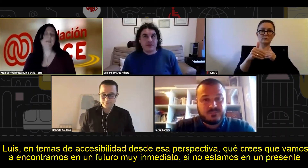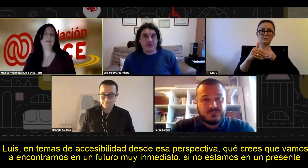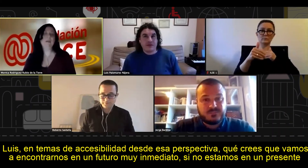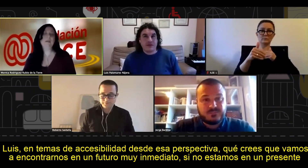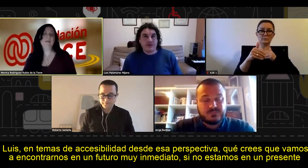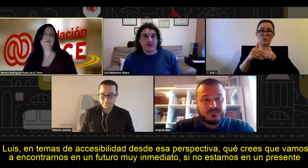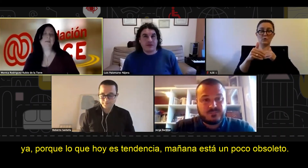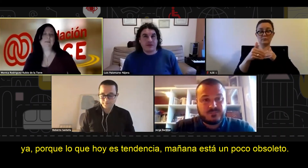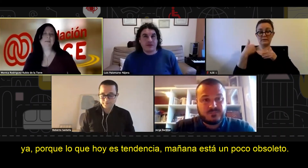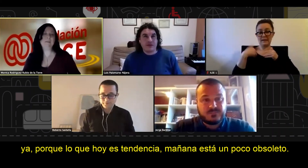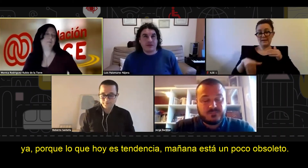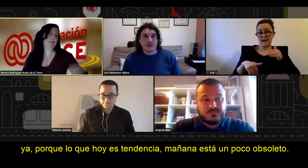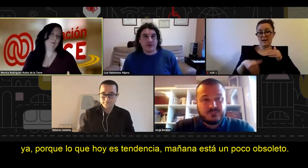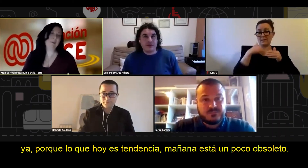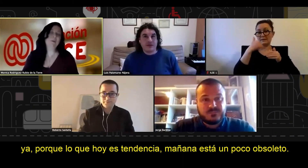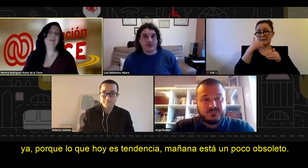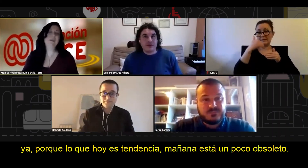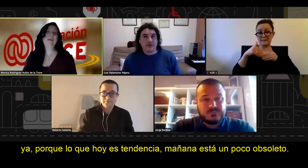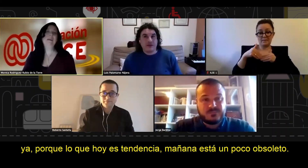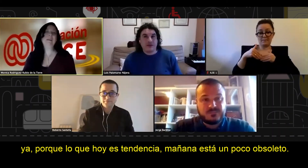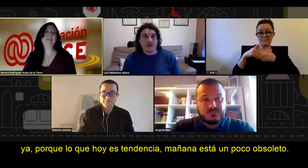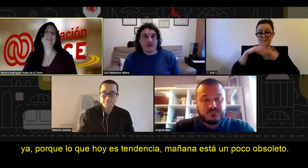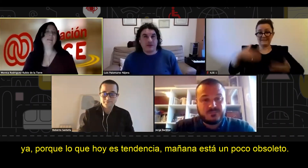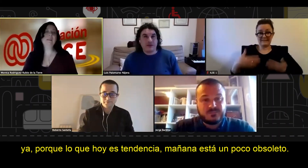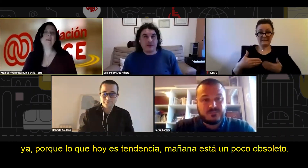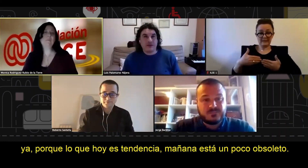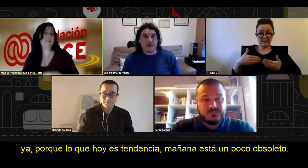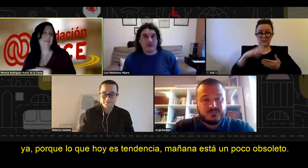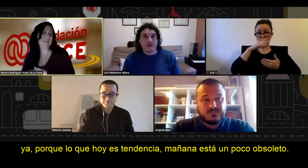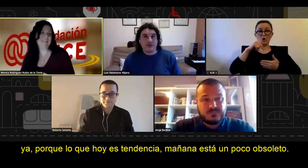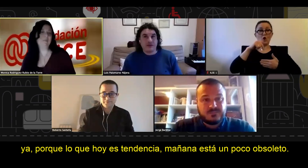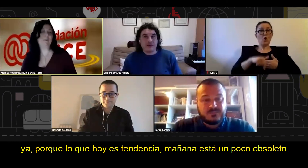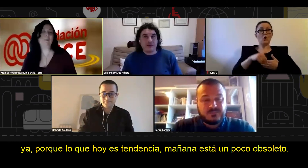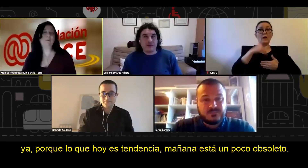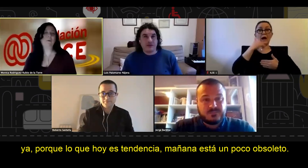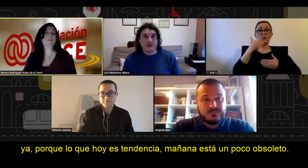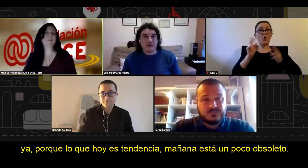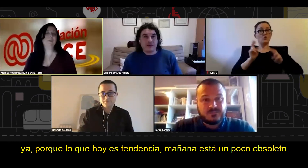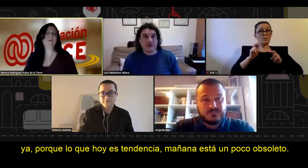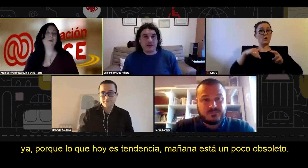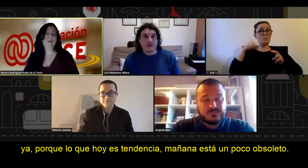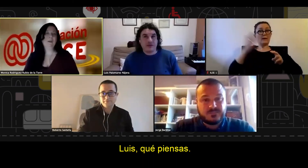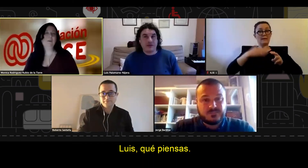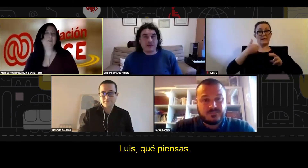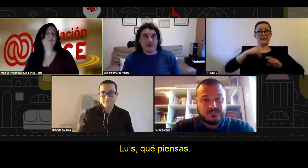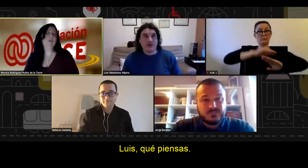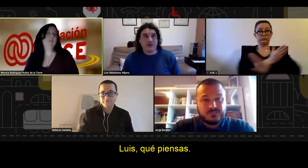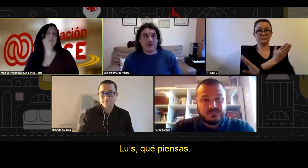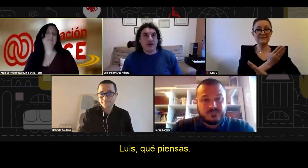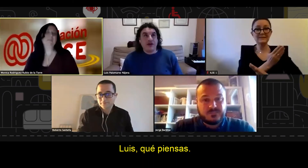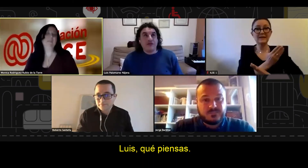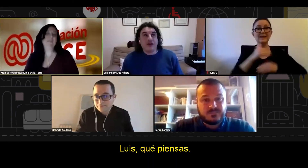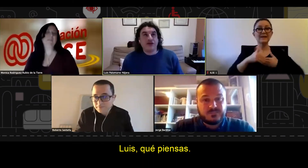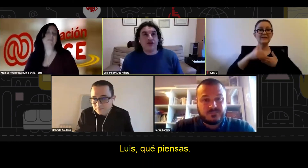ya? Porque lo que hoy es tendencia, mañana ya está un poco como obsoleto. Luis, ¿tú qué